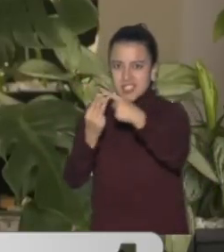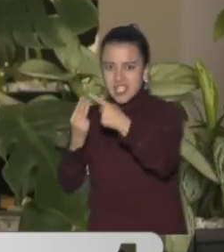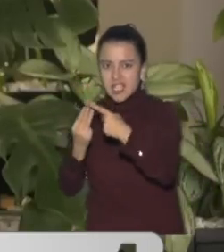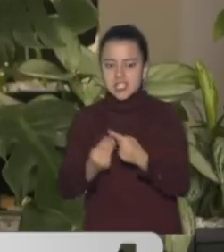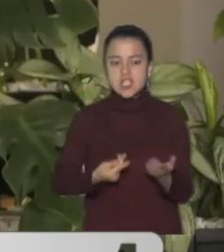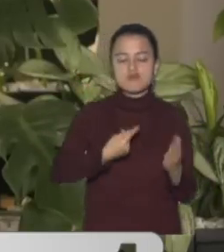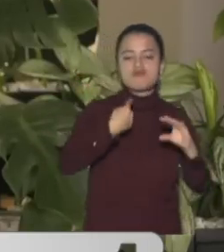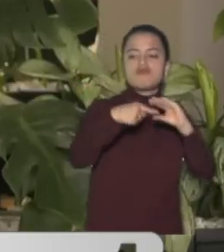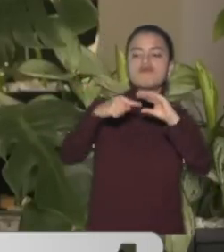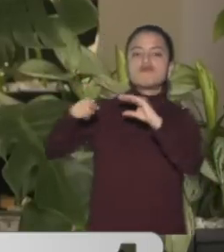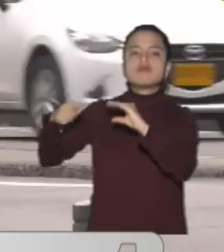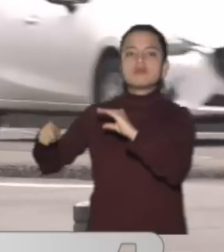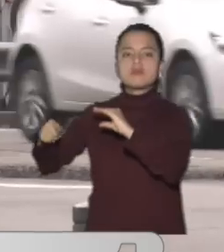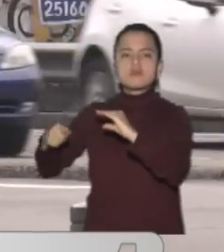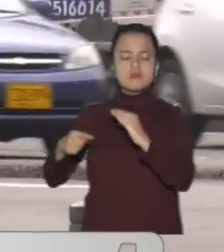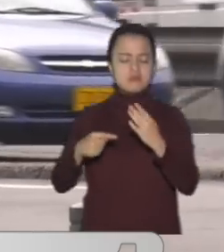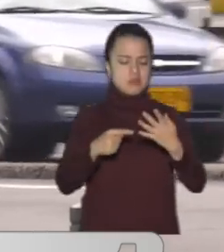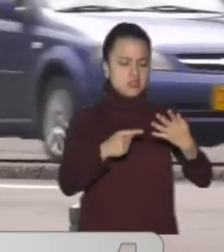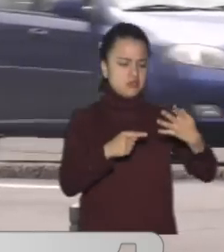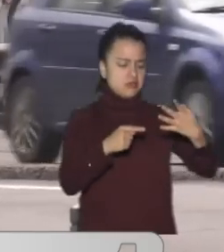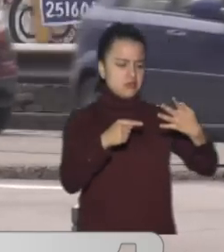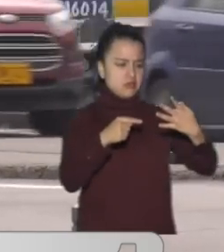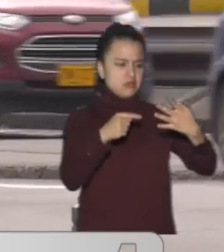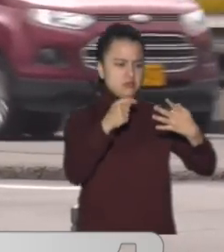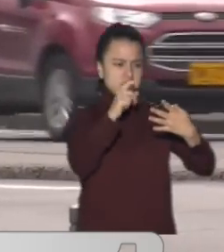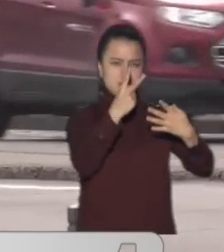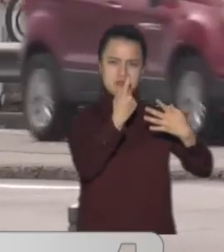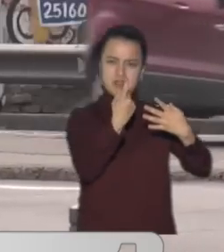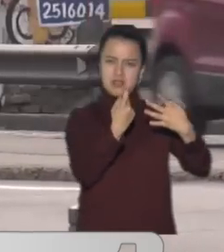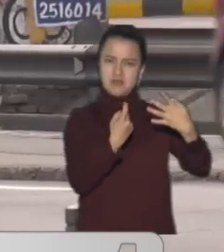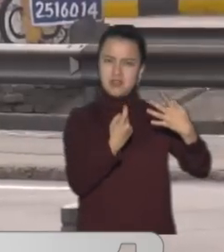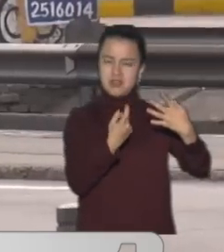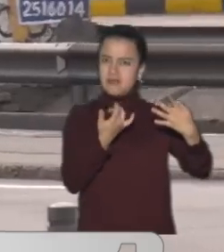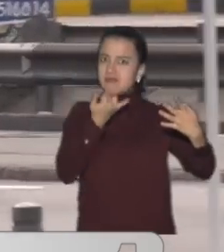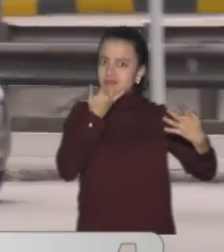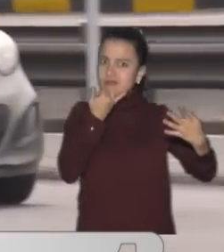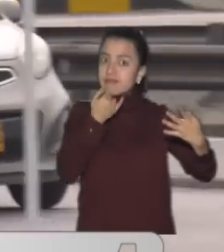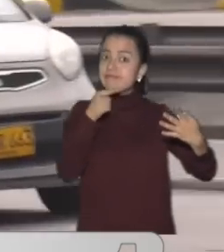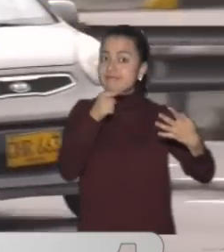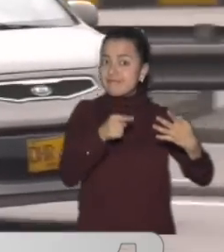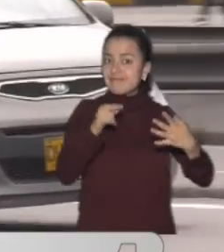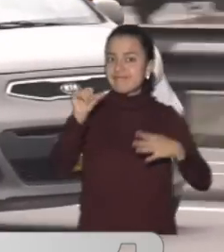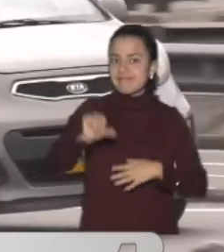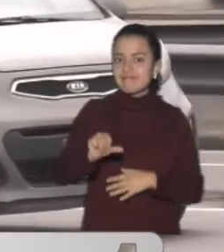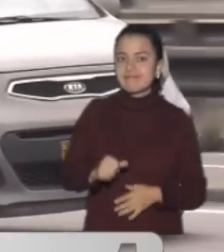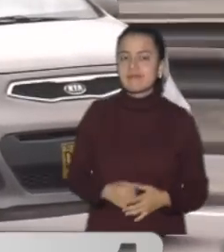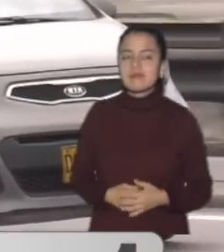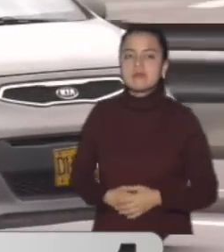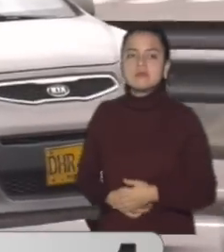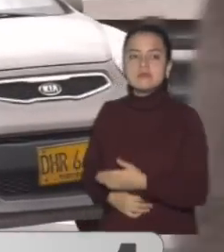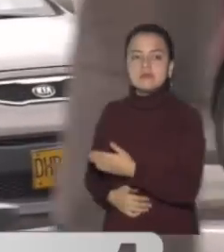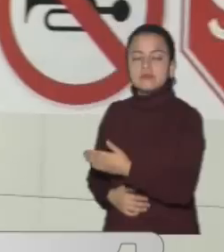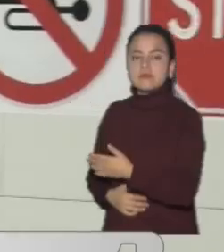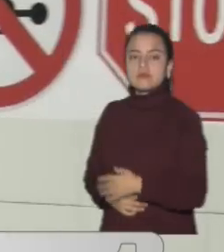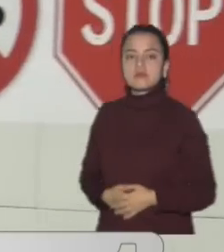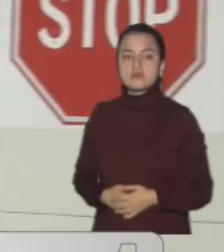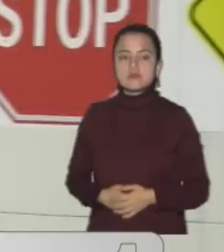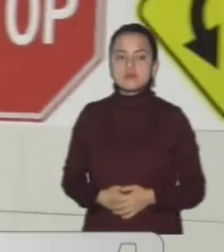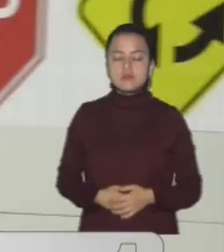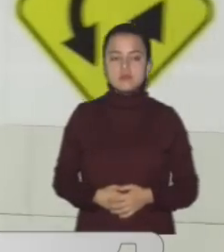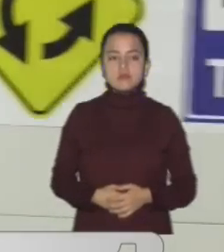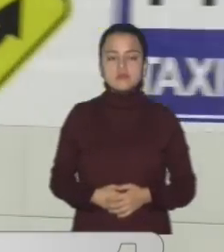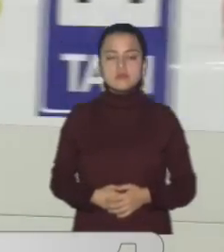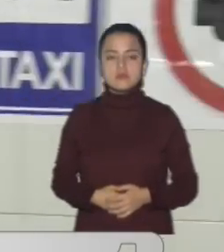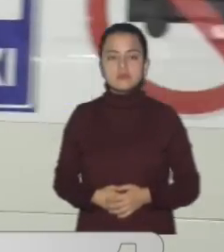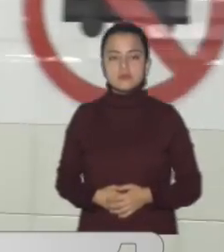trámites correspondientes. En diálogo con Noticentro 1 CMI, el superintendente de transporte Wilmer Salazar entregó detalles de la